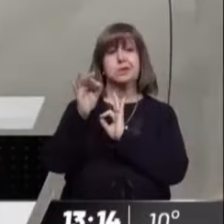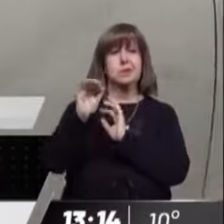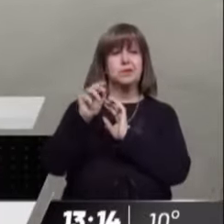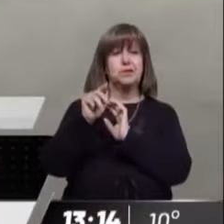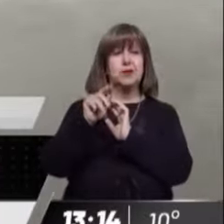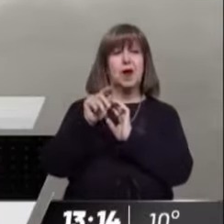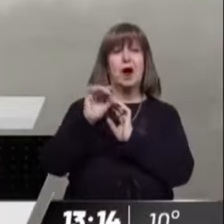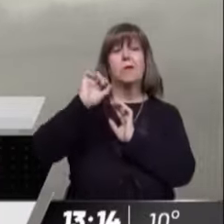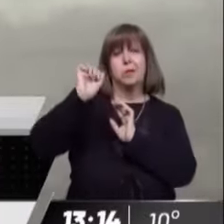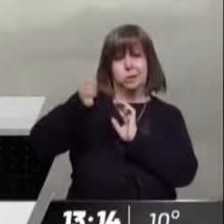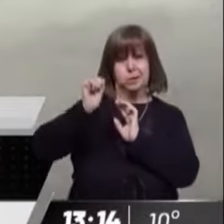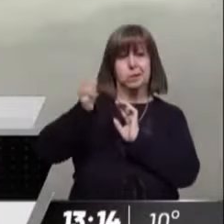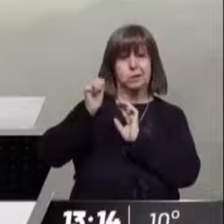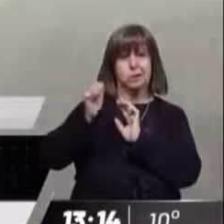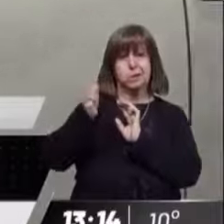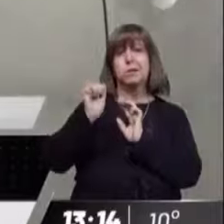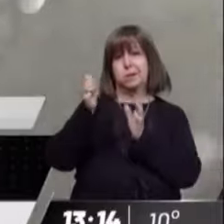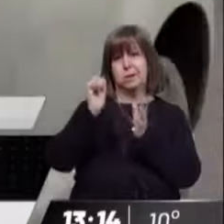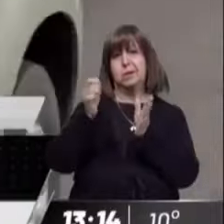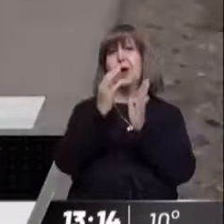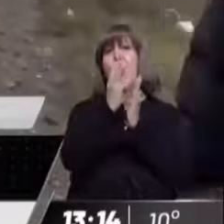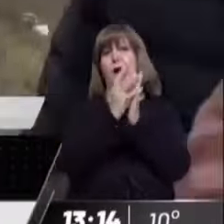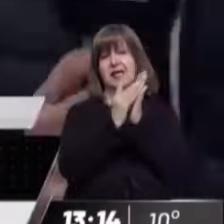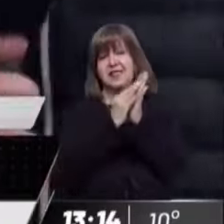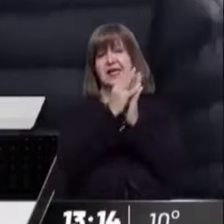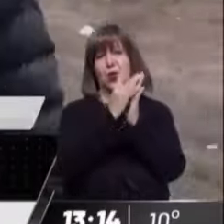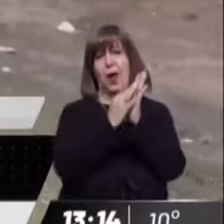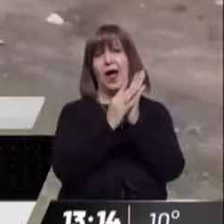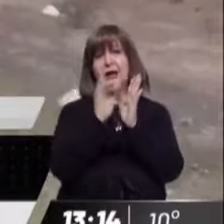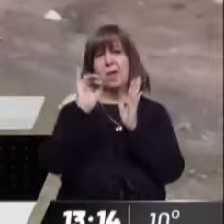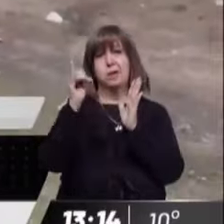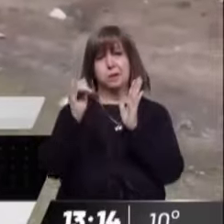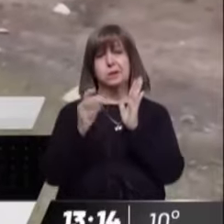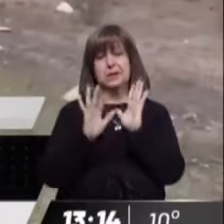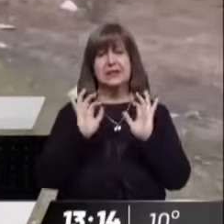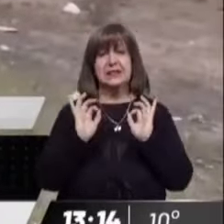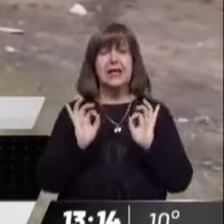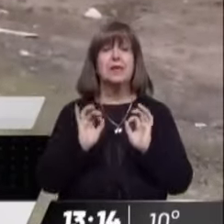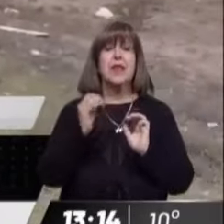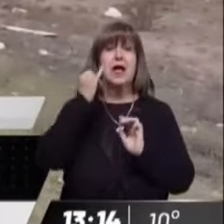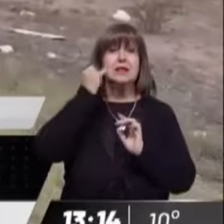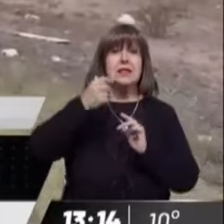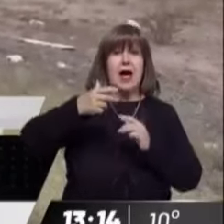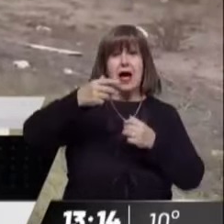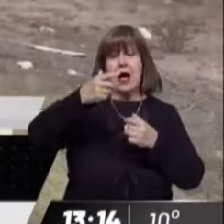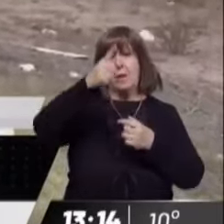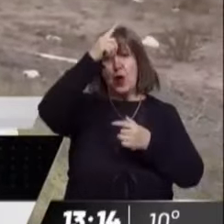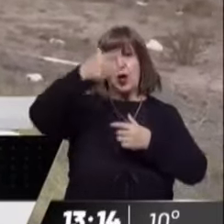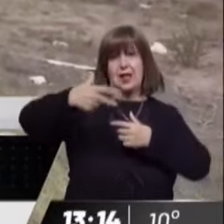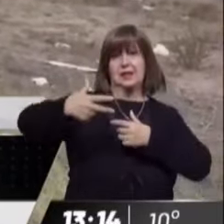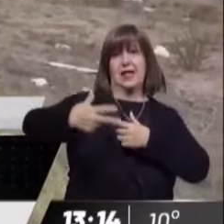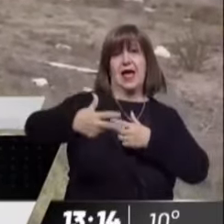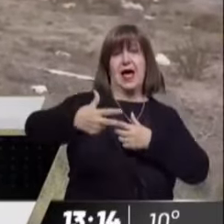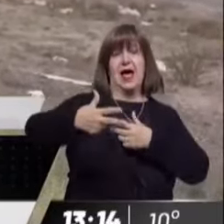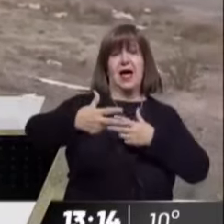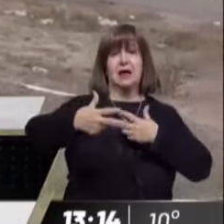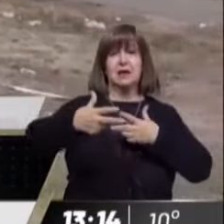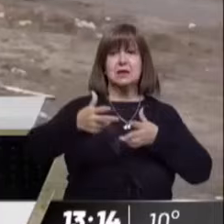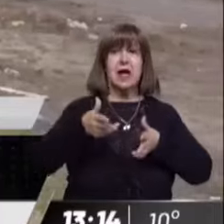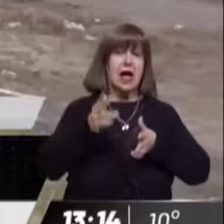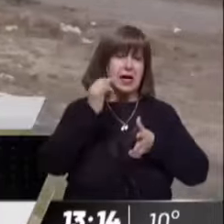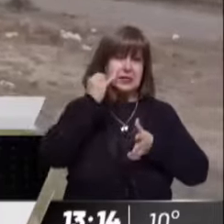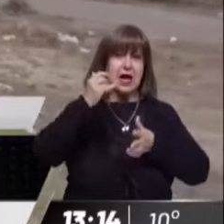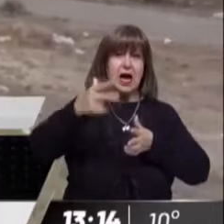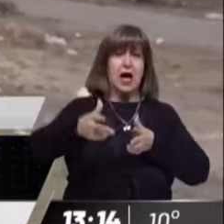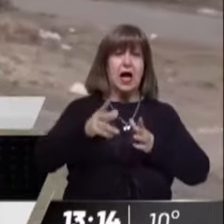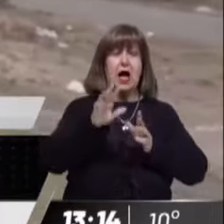ese lado, mirá cuando lo realizan. Trasera, claro. Ahí está. Sí, Así es, también decirle que móviles policiales circulaban por aquí, por la zona. Podrían